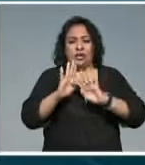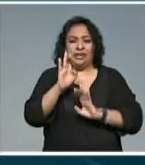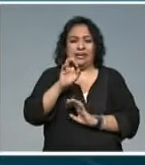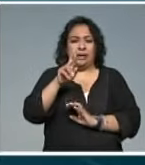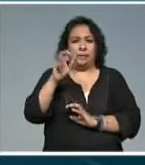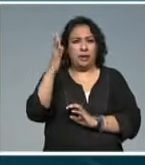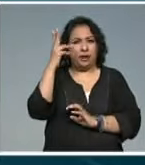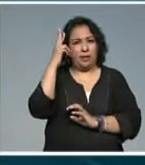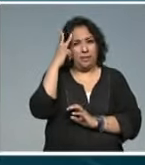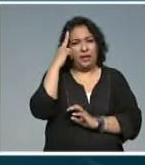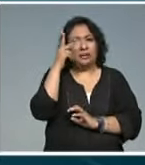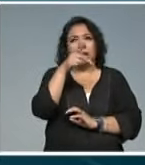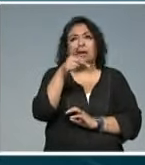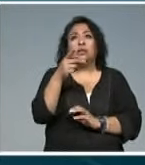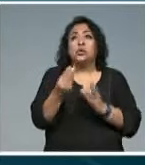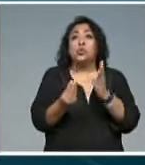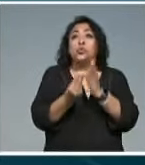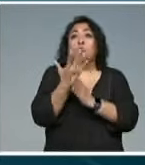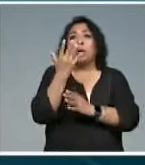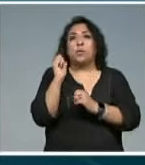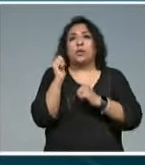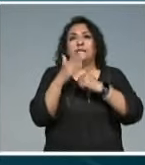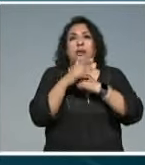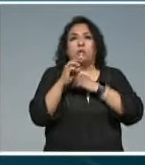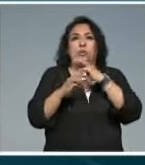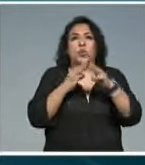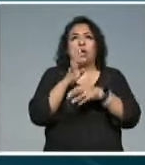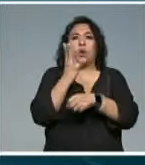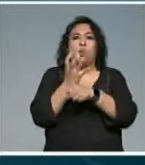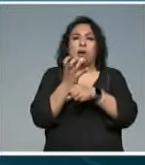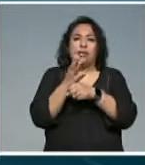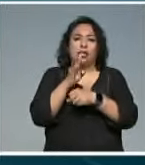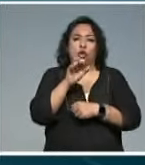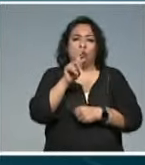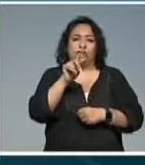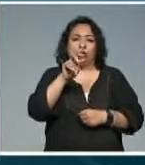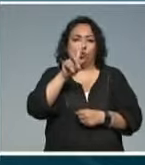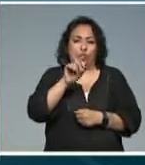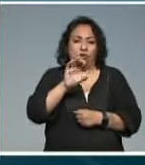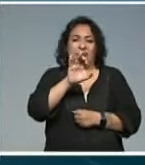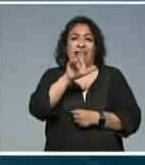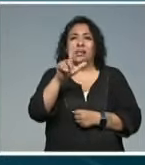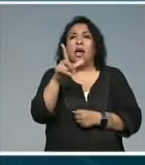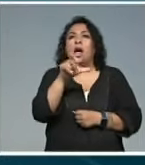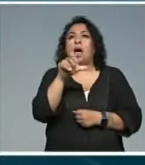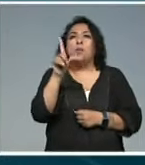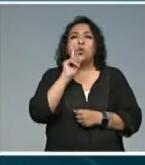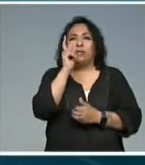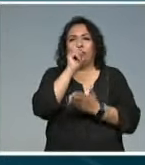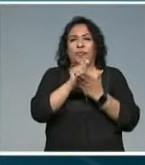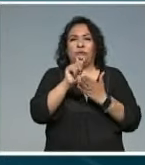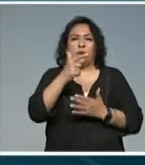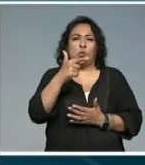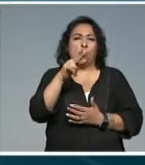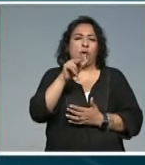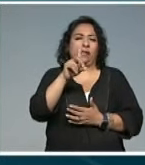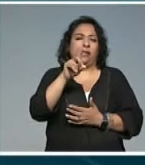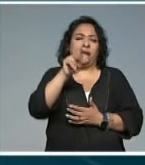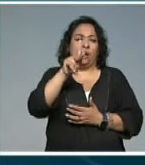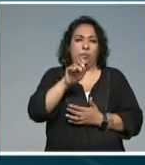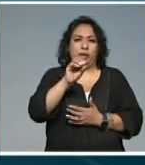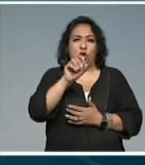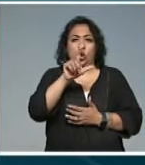Bellas Artes, que va a realizar el estreno mundial del Cuarteto Estudio Clásico. Es una pieza de la compositora mexicana Guadalupe Olmedo, que